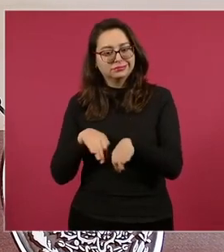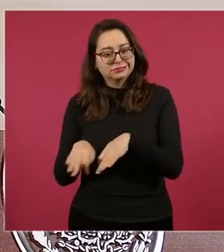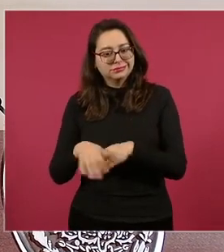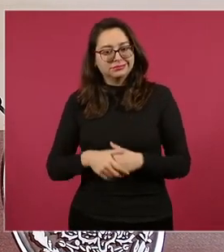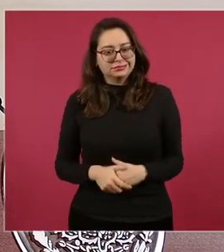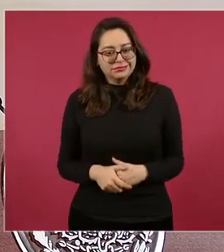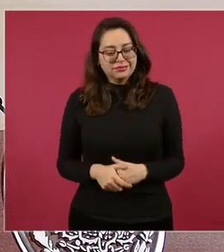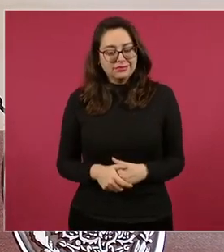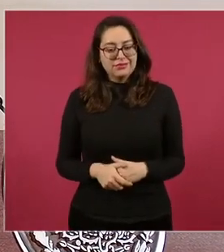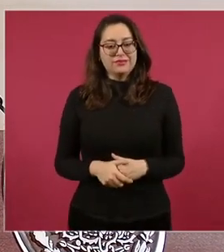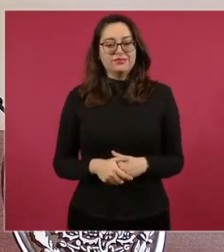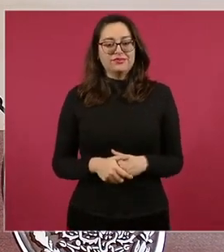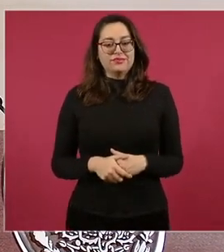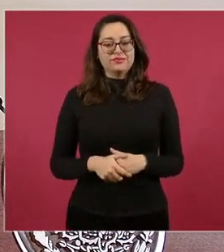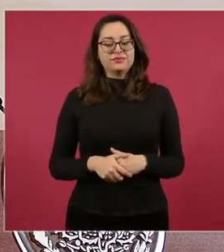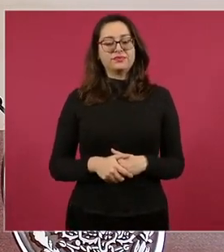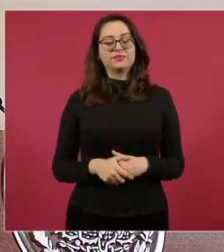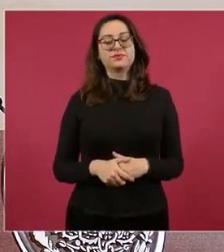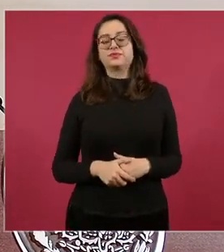adicionalmente, la Comisión Federal